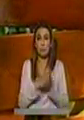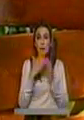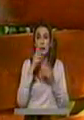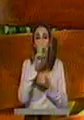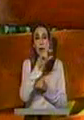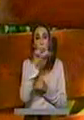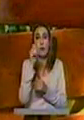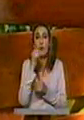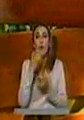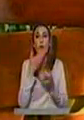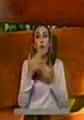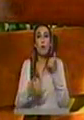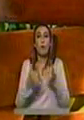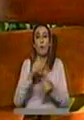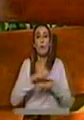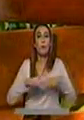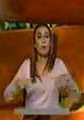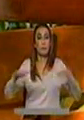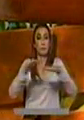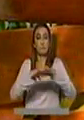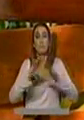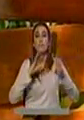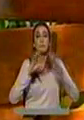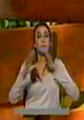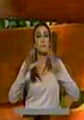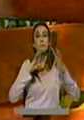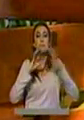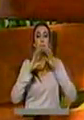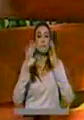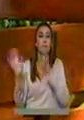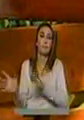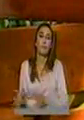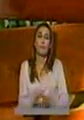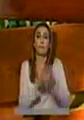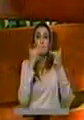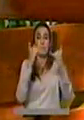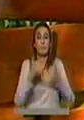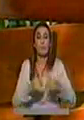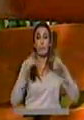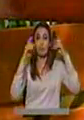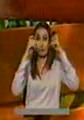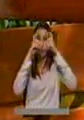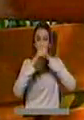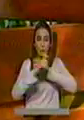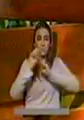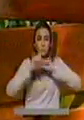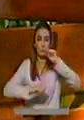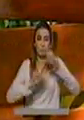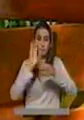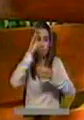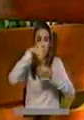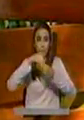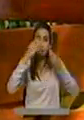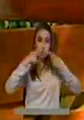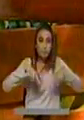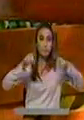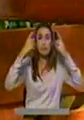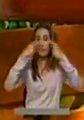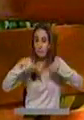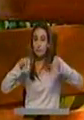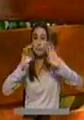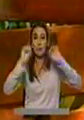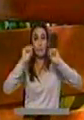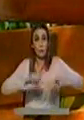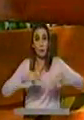sector turístico, mucho se ha hablado de la falta de promoción interna también para que los ecuatorianos puedan conocer